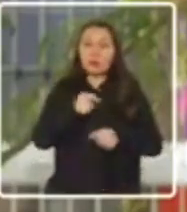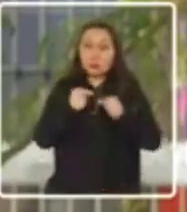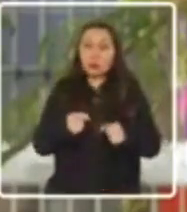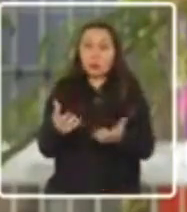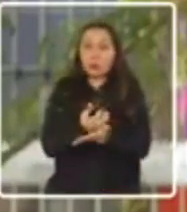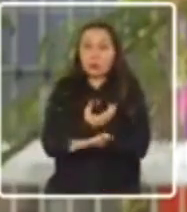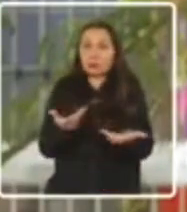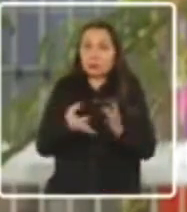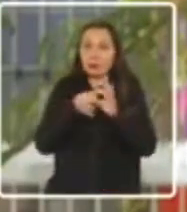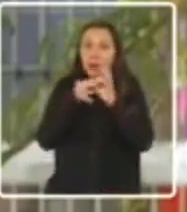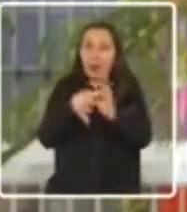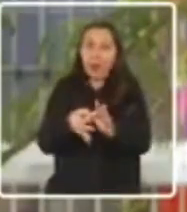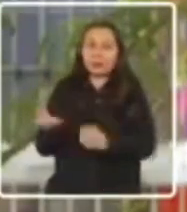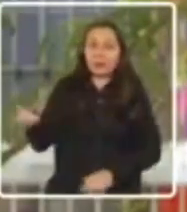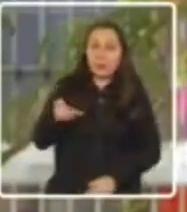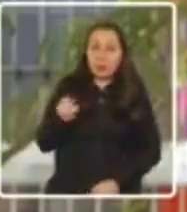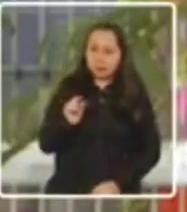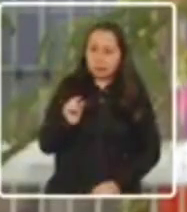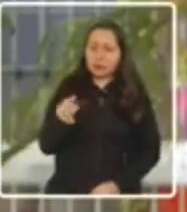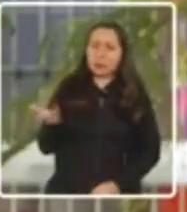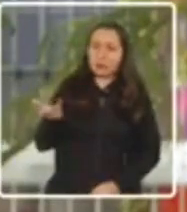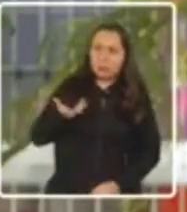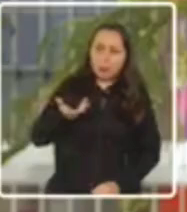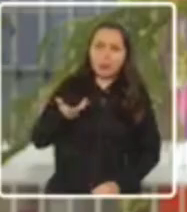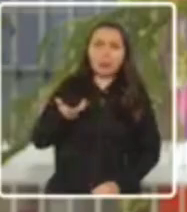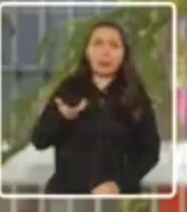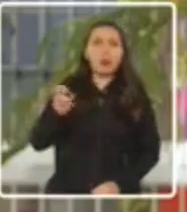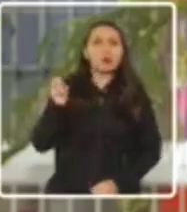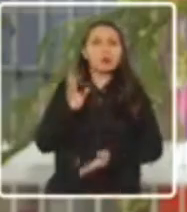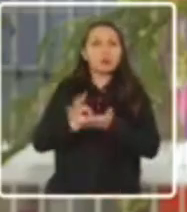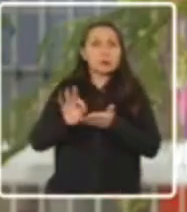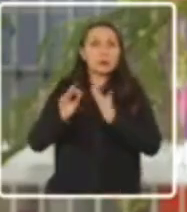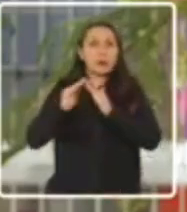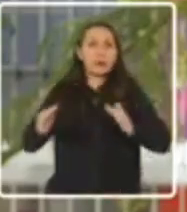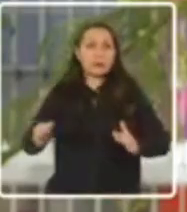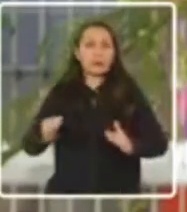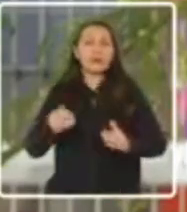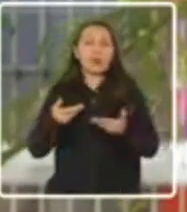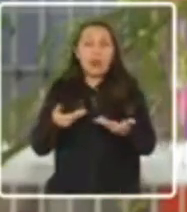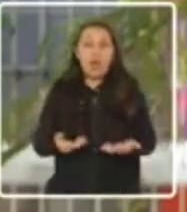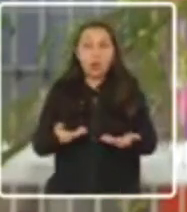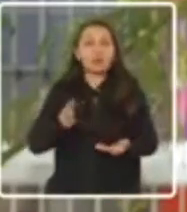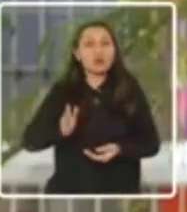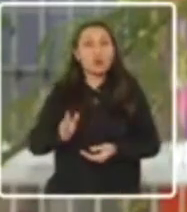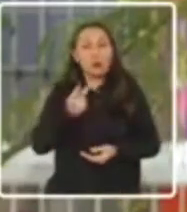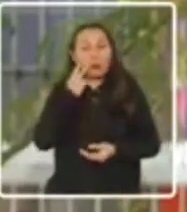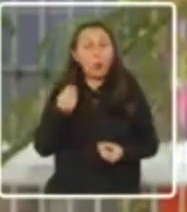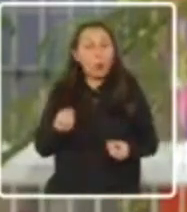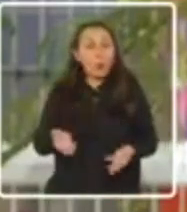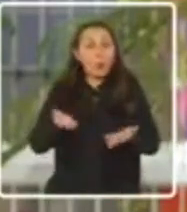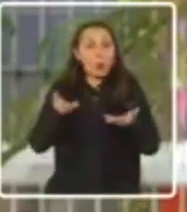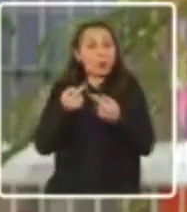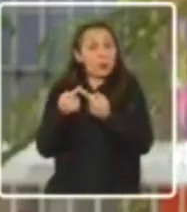posible gracias a, y me lo decía alguien recién, me lo decía, si no me equivoco, la subse de vivienda, a un encuentro virtuoso